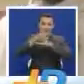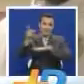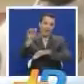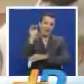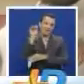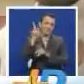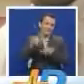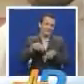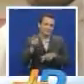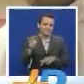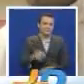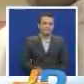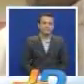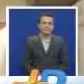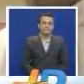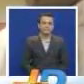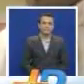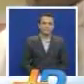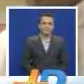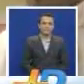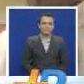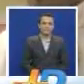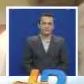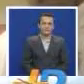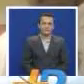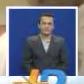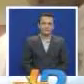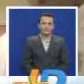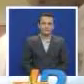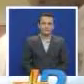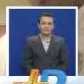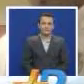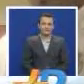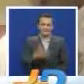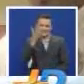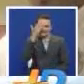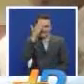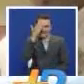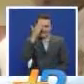respuesta, Sergio, ¿cómo te han establecido la amistad y la conexión